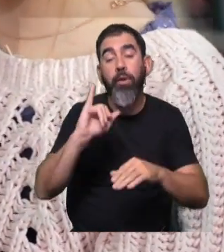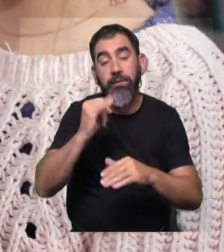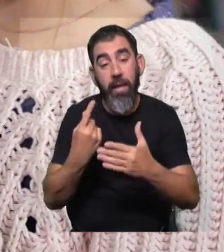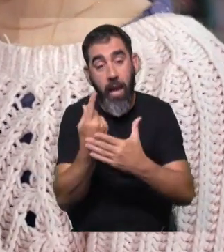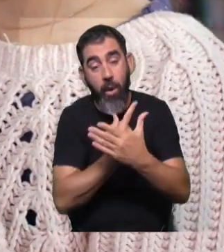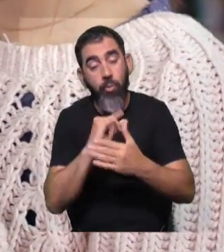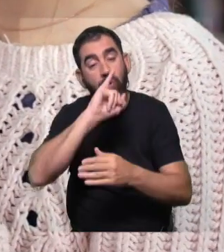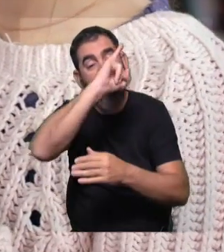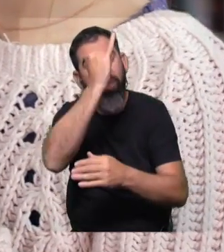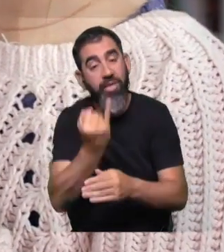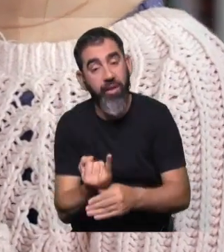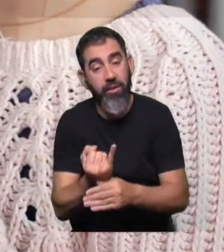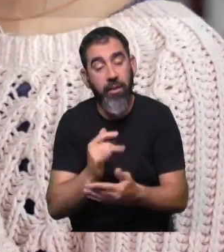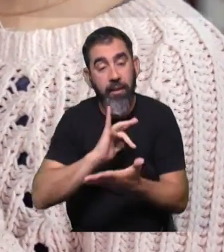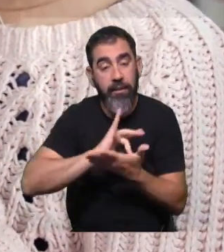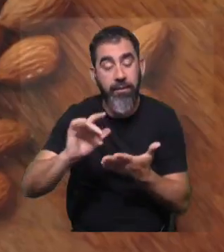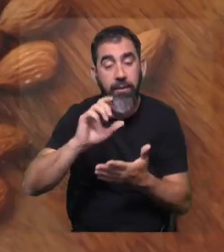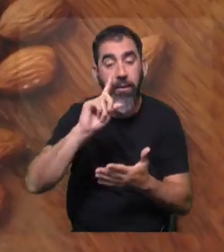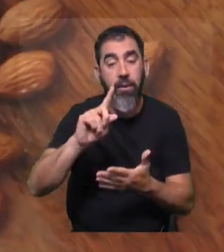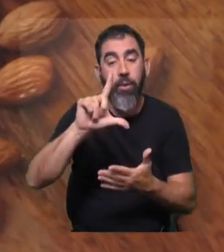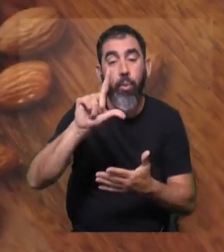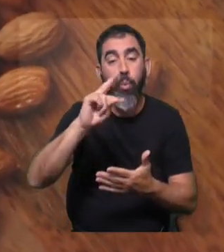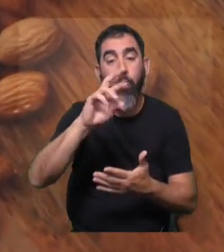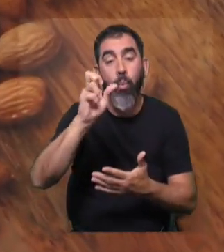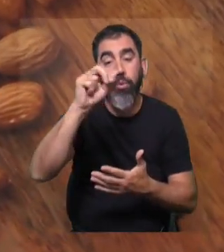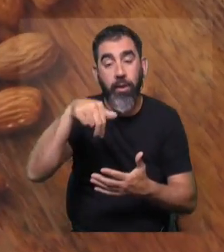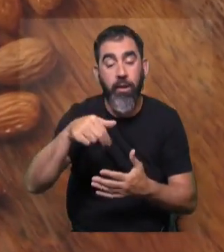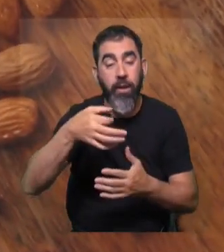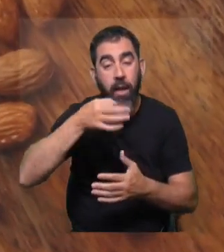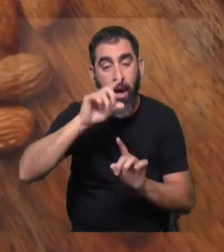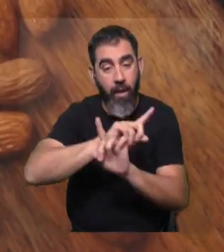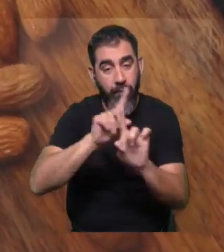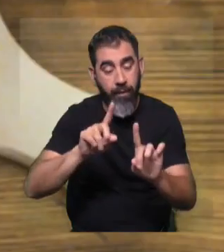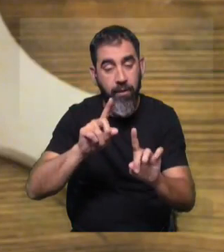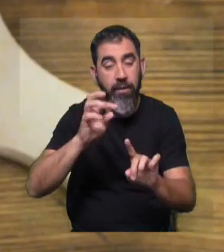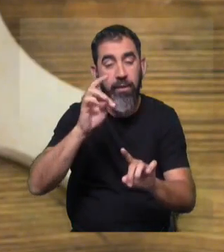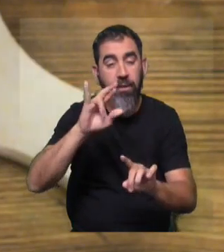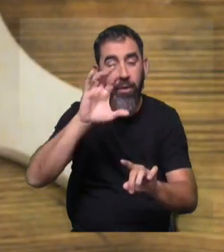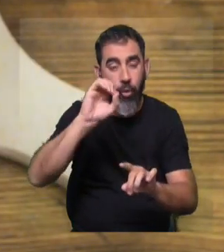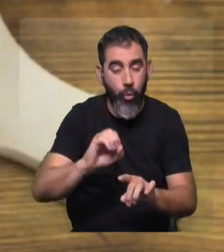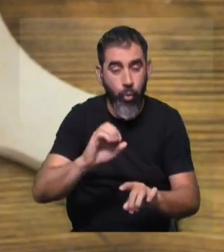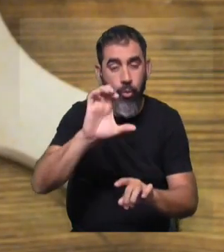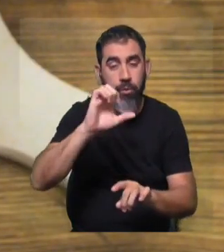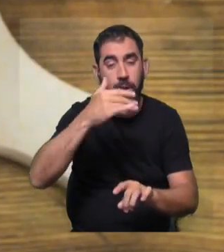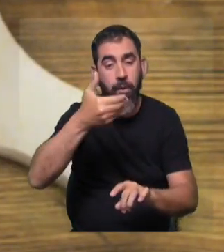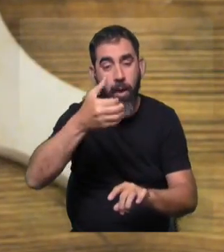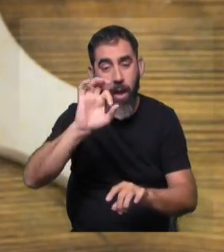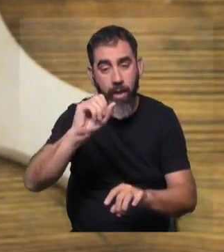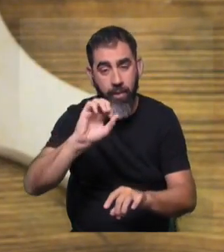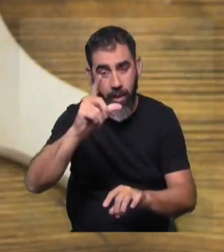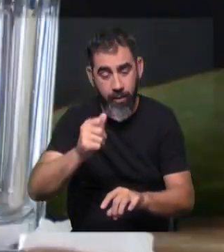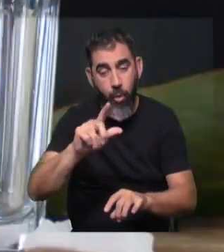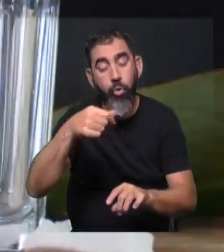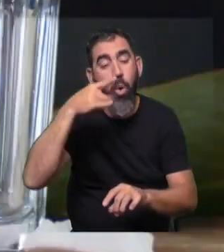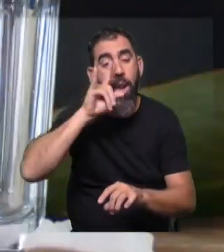realizando una dieta que es una dieta sin gluten y sin caseína. El gluten es la proteína del trigo, cebada, centeno, y la caseína es la proteína de los